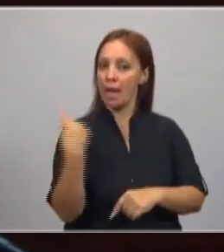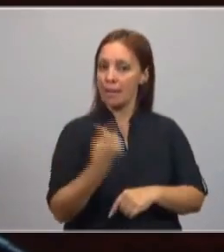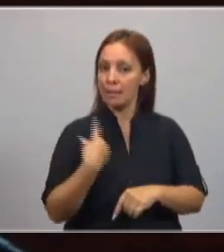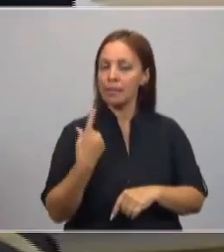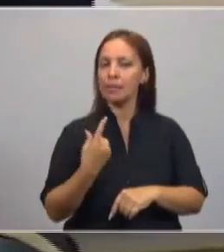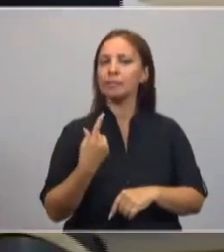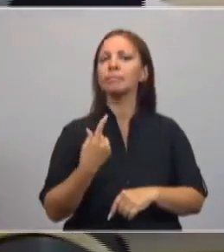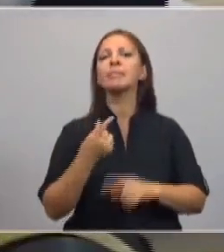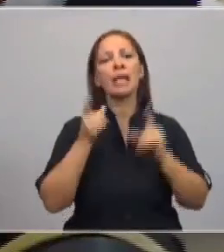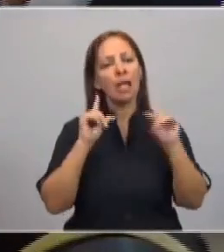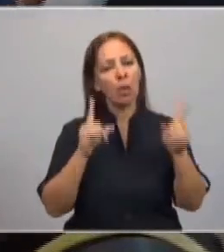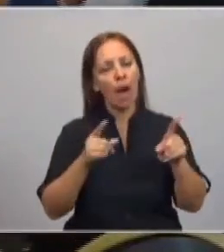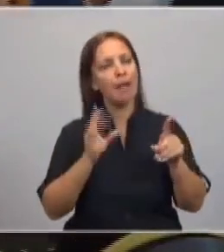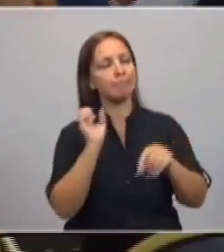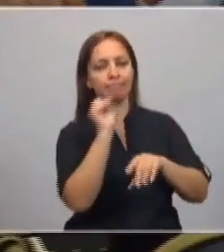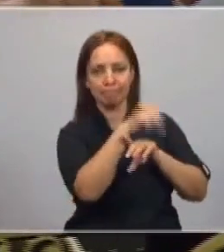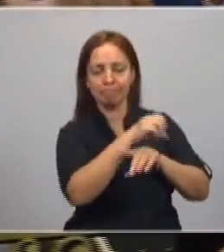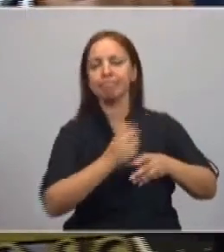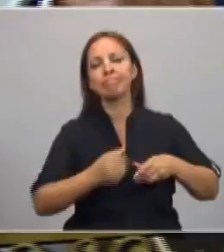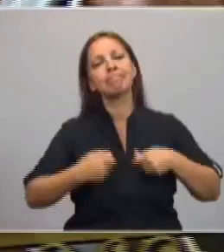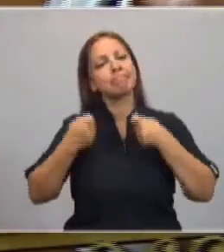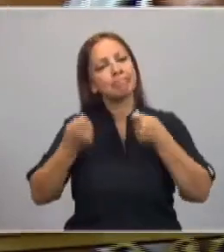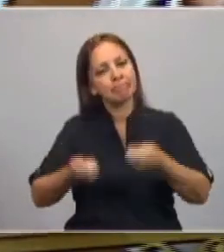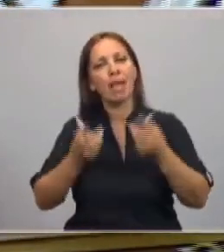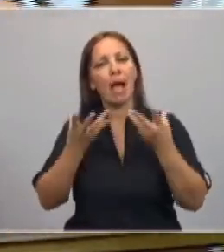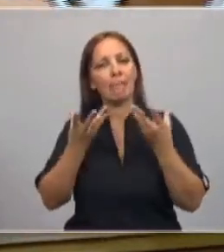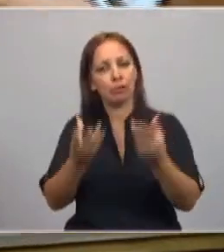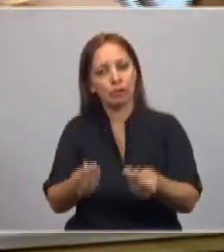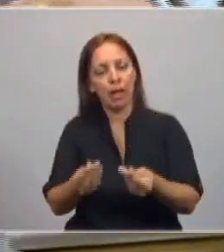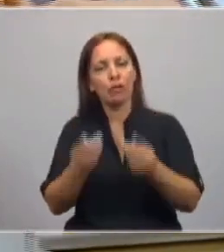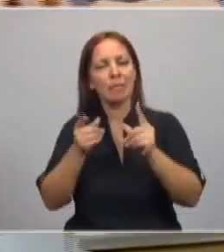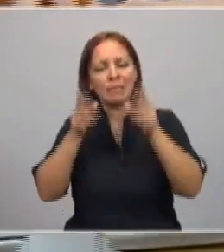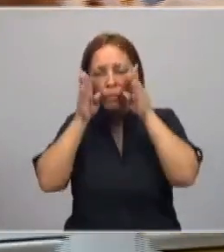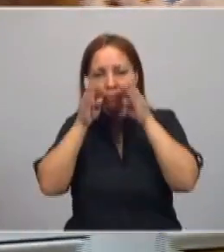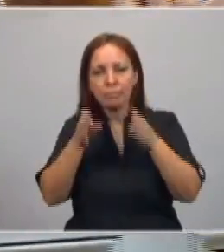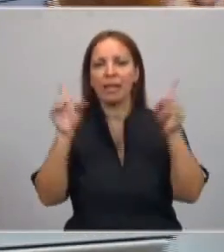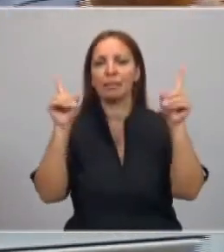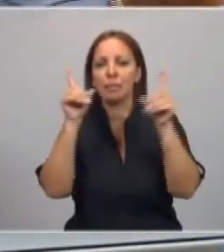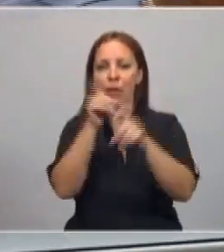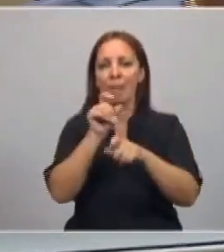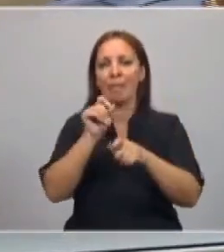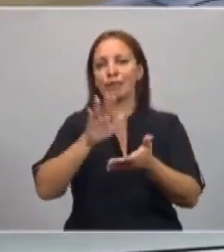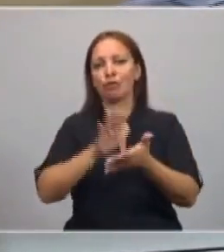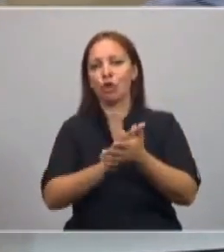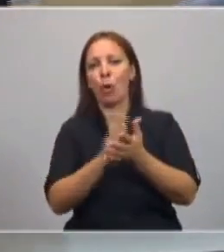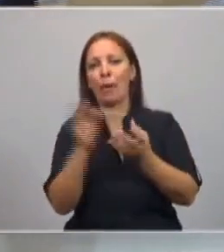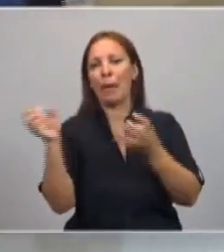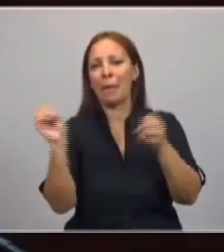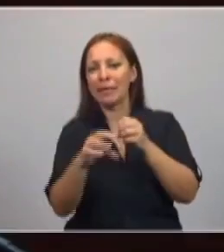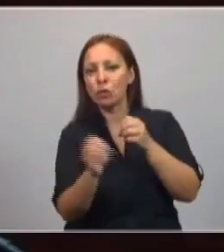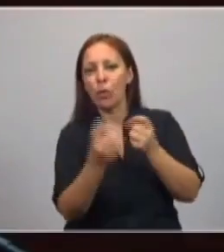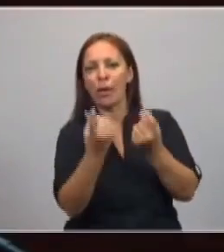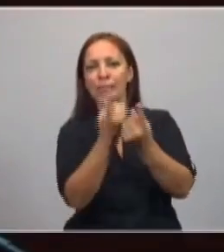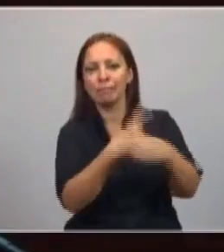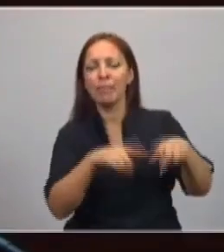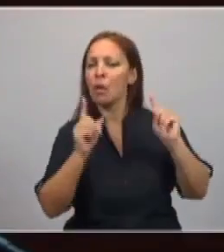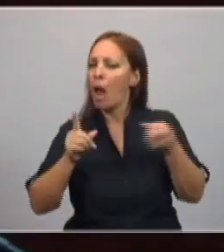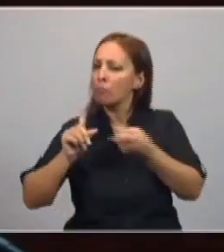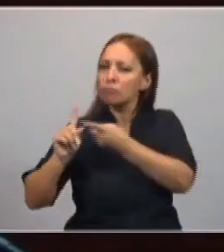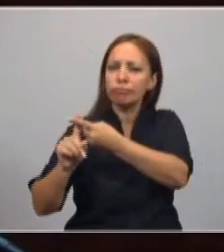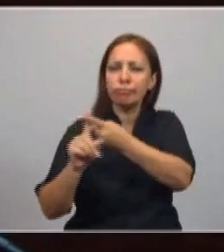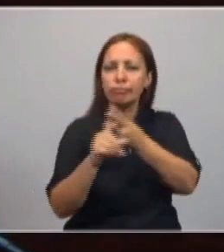Aires continuaremos trabajando en la problemática de los residuos de forma integral, coordinada y acompañando